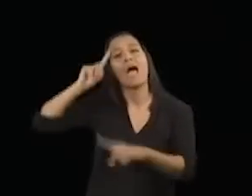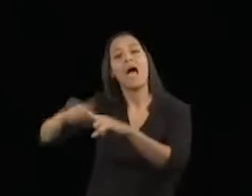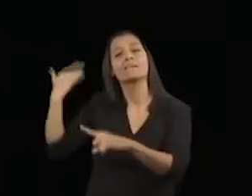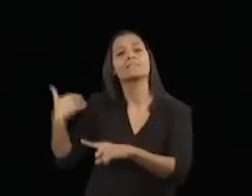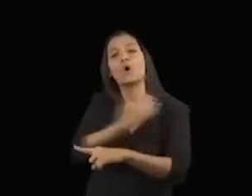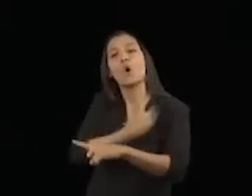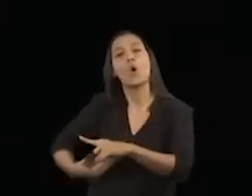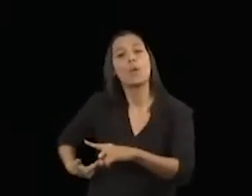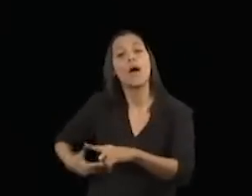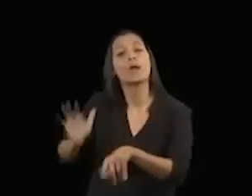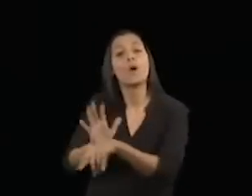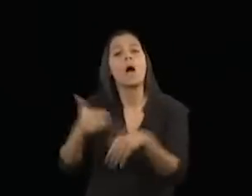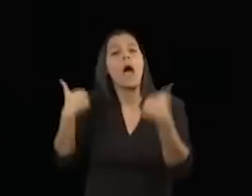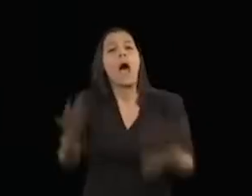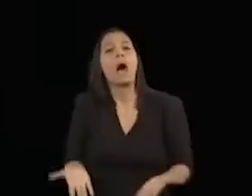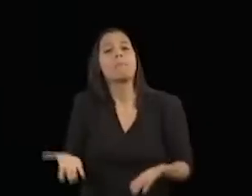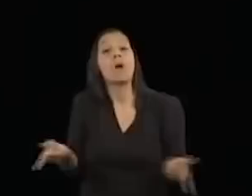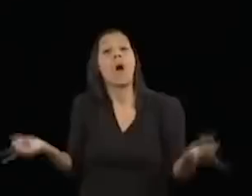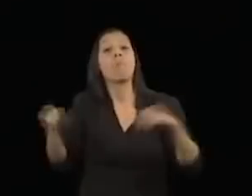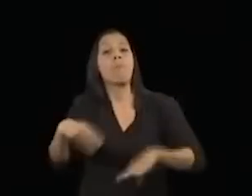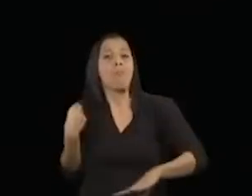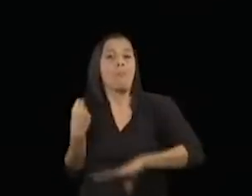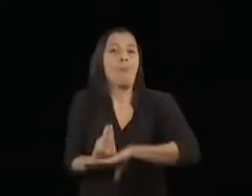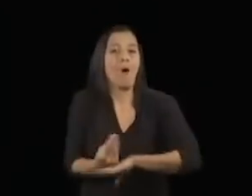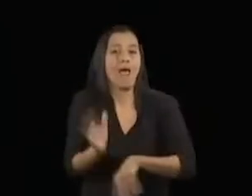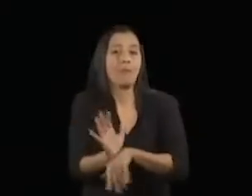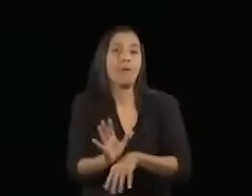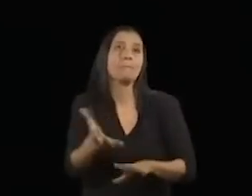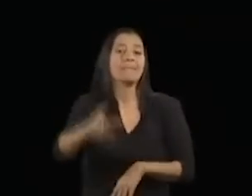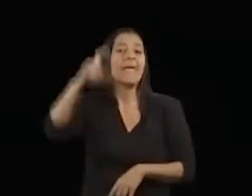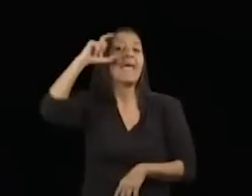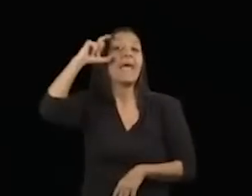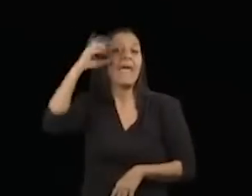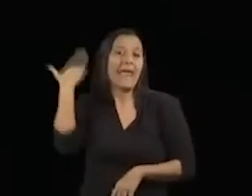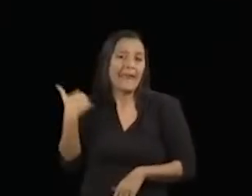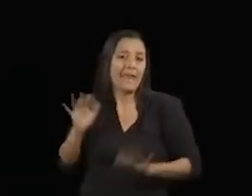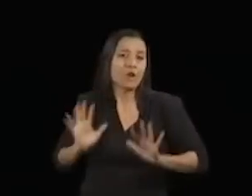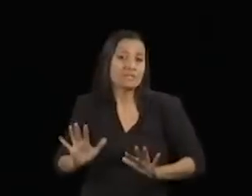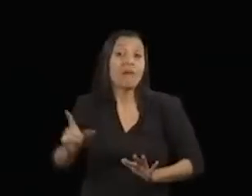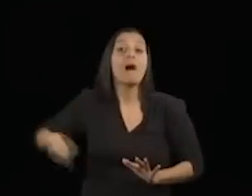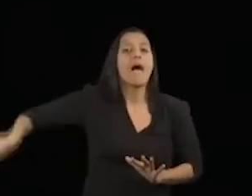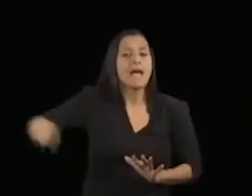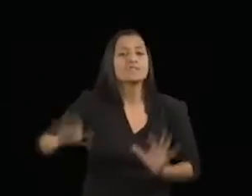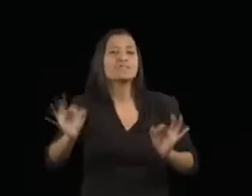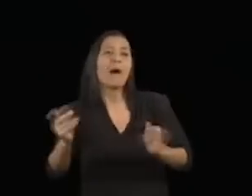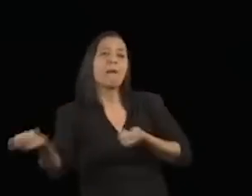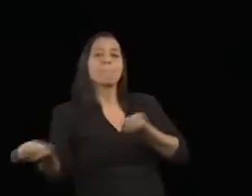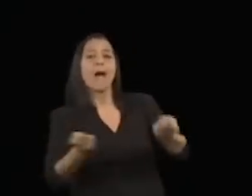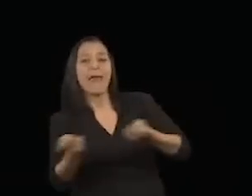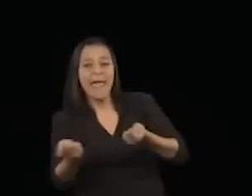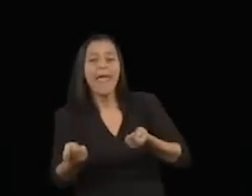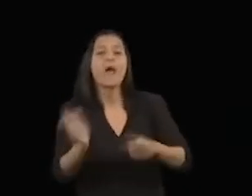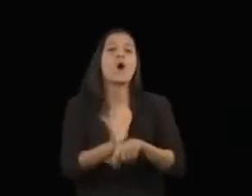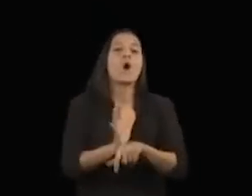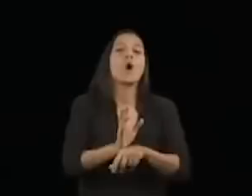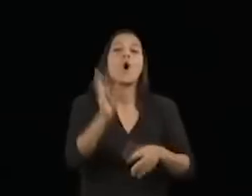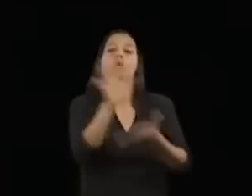poder propiamente en enero en un contexto donde además se iban a ocupar de generar